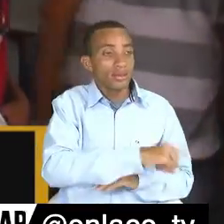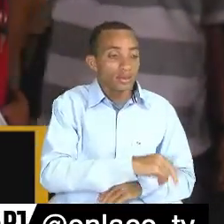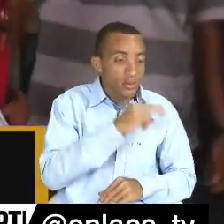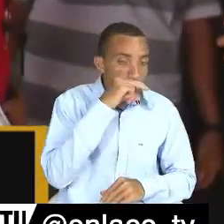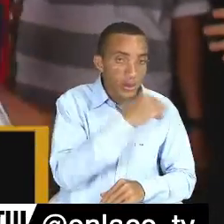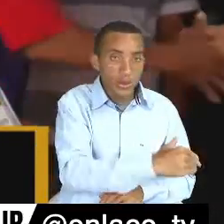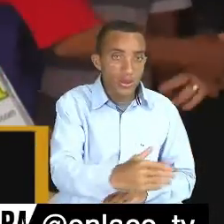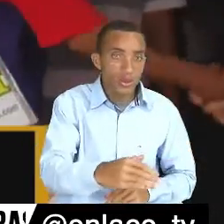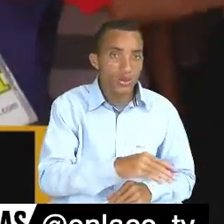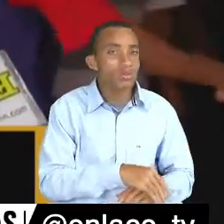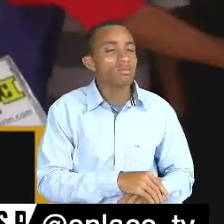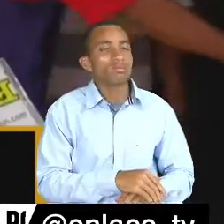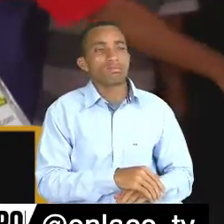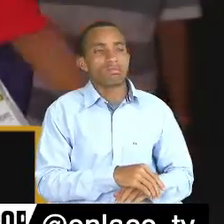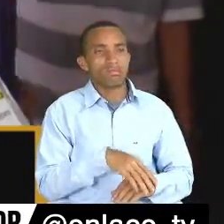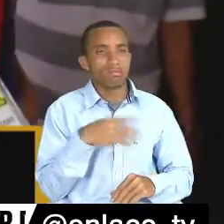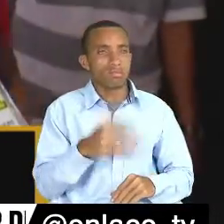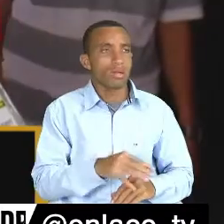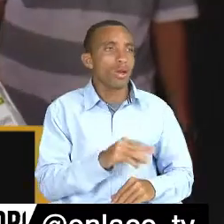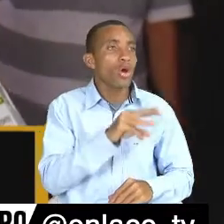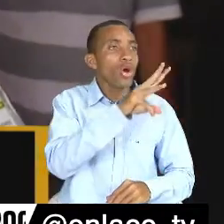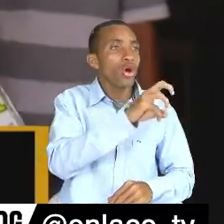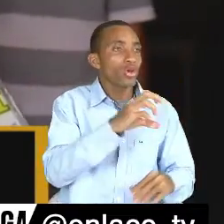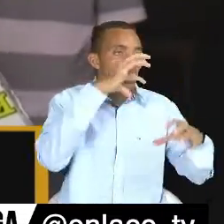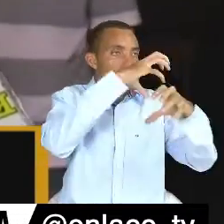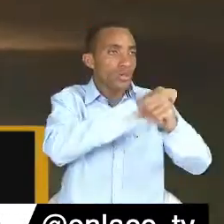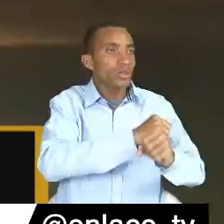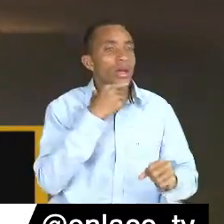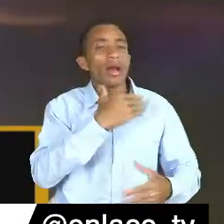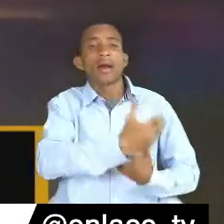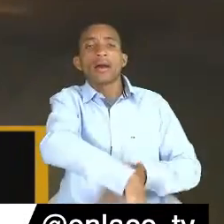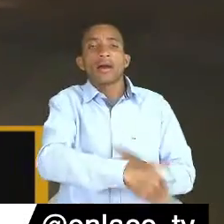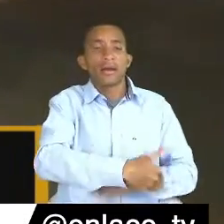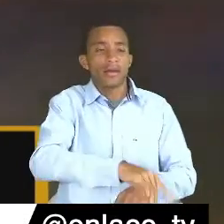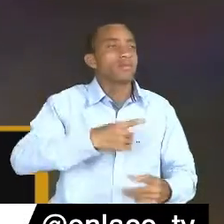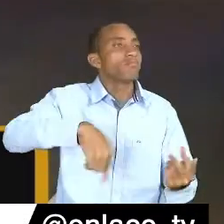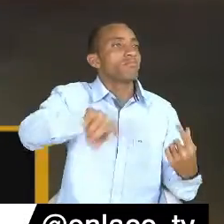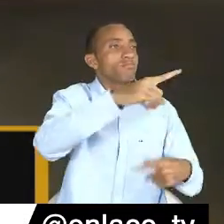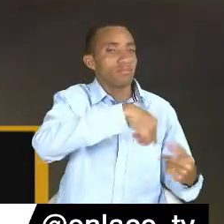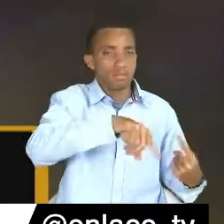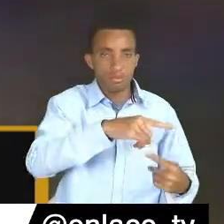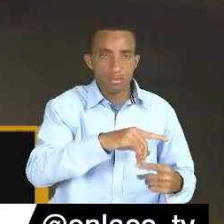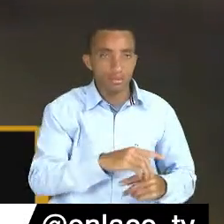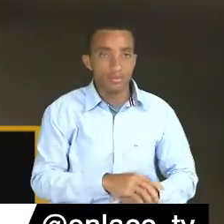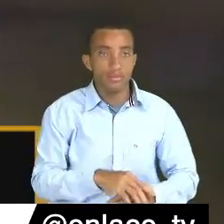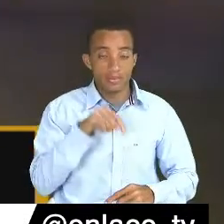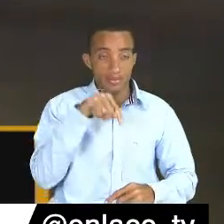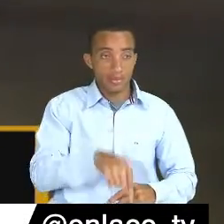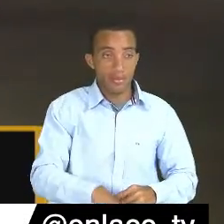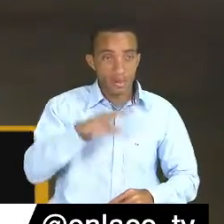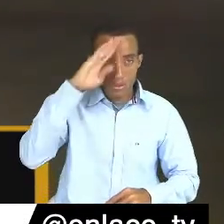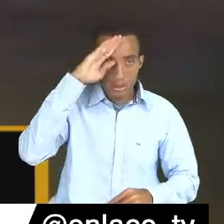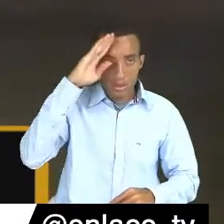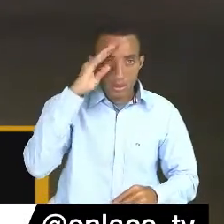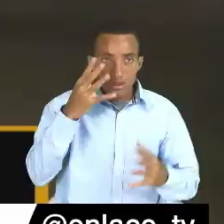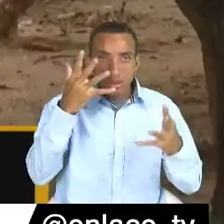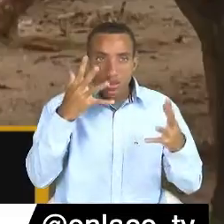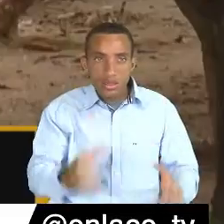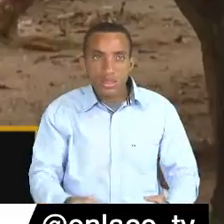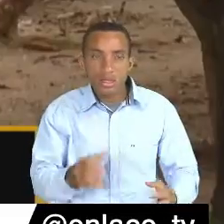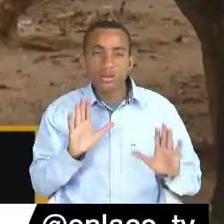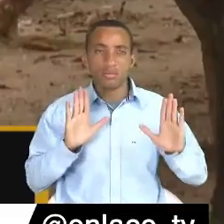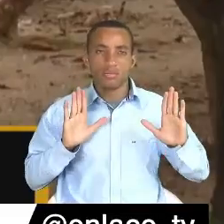hay niños que a las 8 de la noche están en las calles. Con esta estrategia, la policía busca cerrarle el paso a la delincuencia y